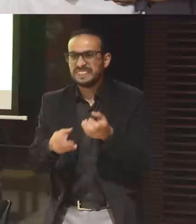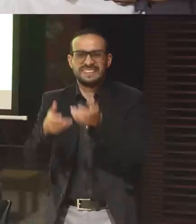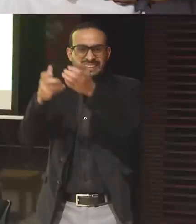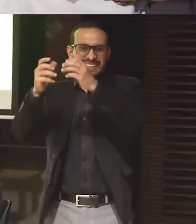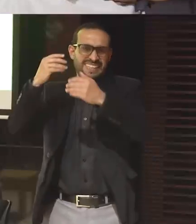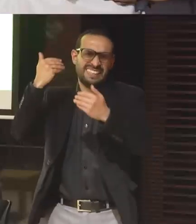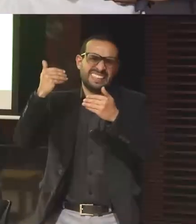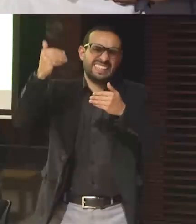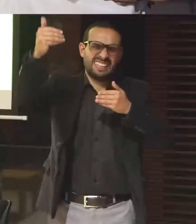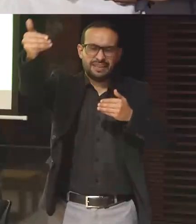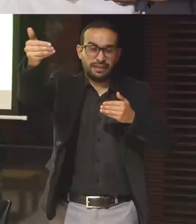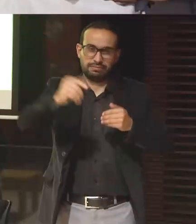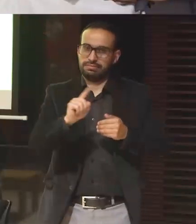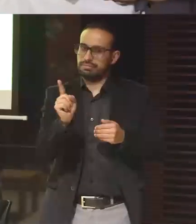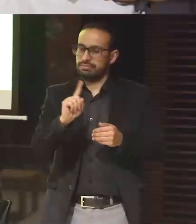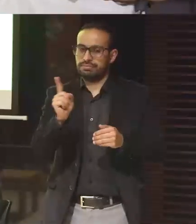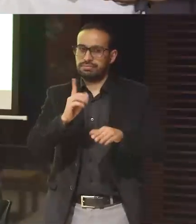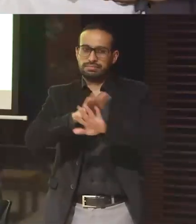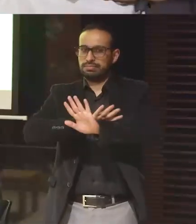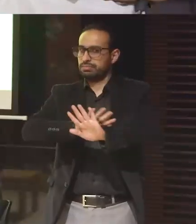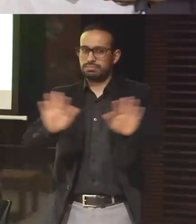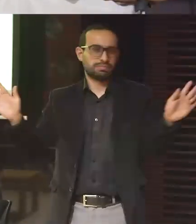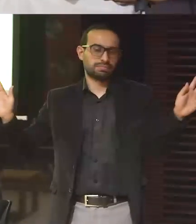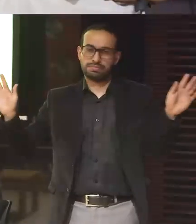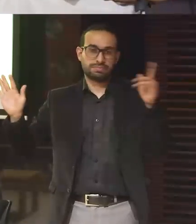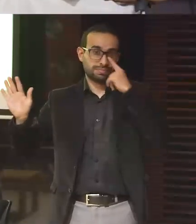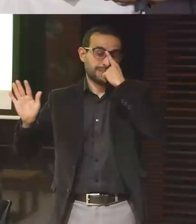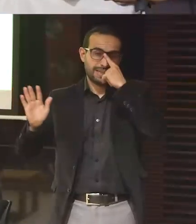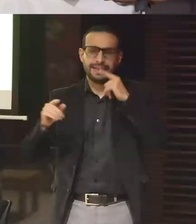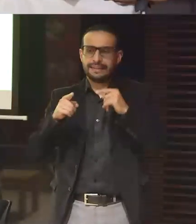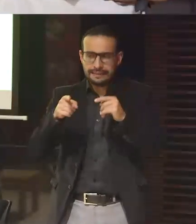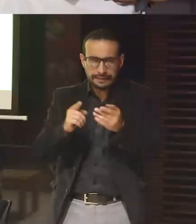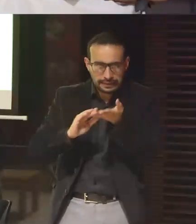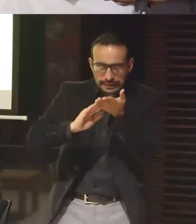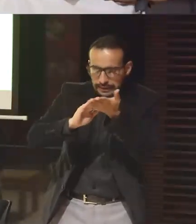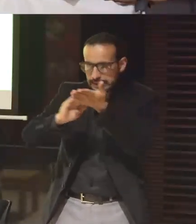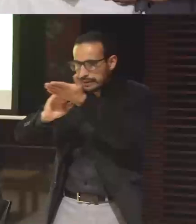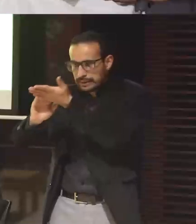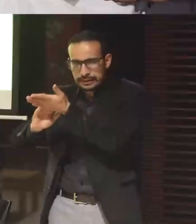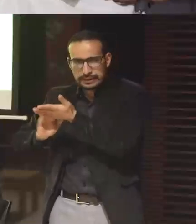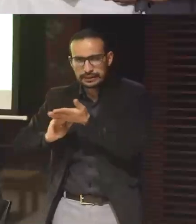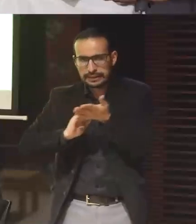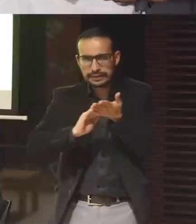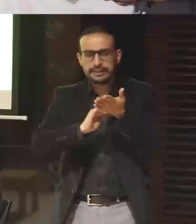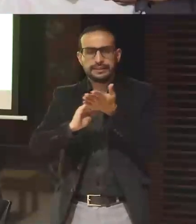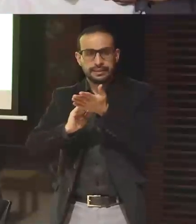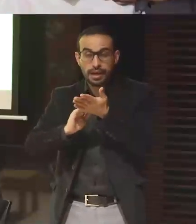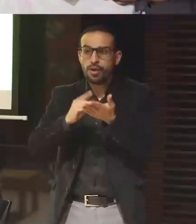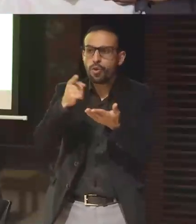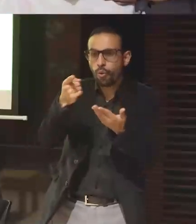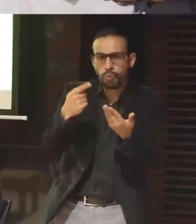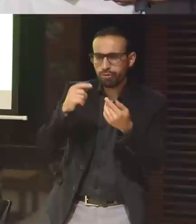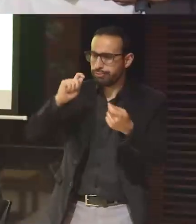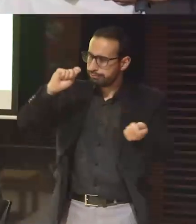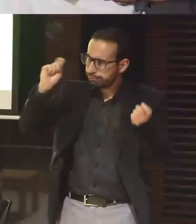seguir patrocinando el delito, pero también tenemos un trabajo muy especial que hacer con ellos allá.